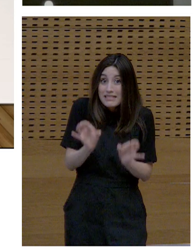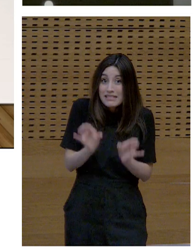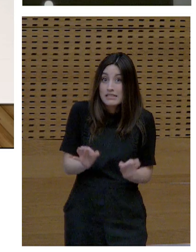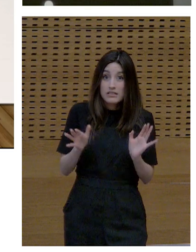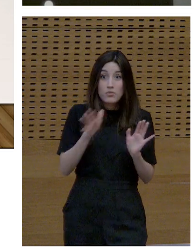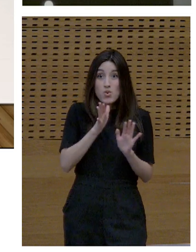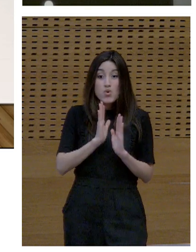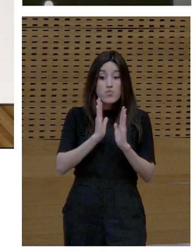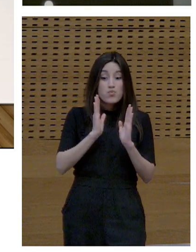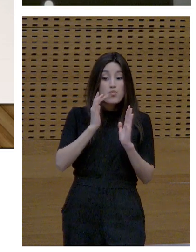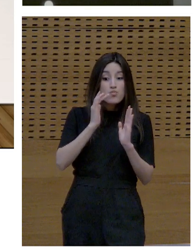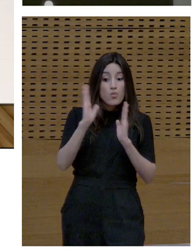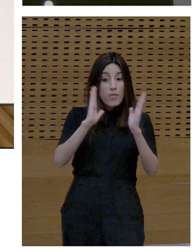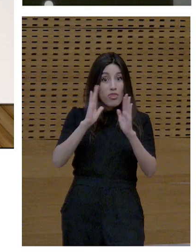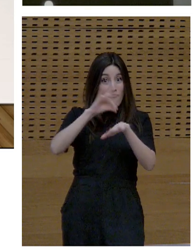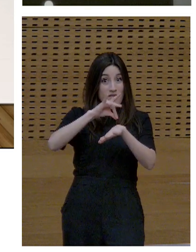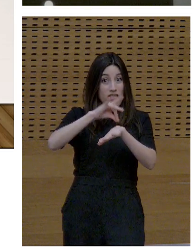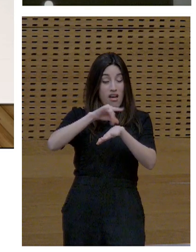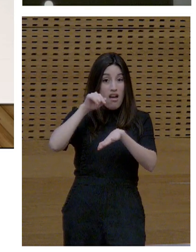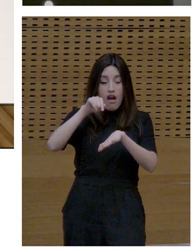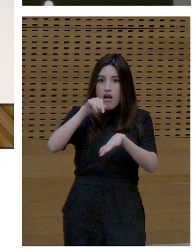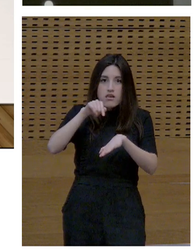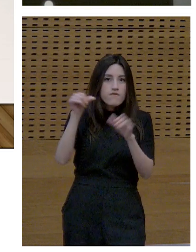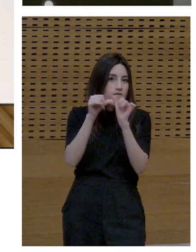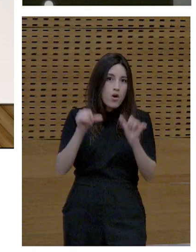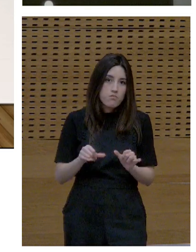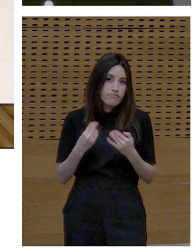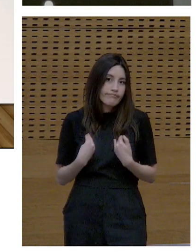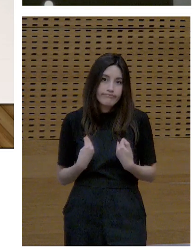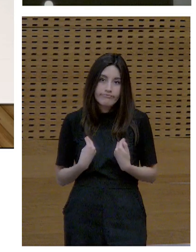su enfermedad. Era una persona excepcional, ¿no? Pero,